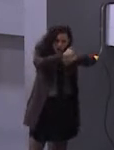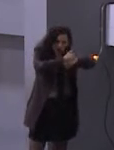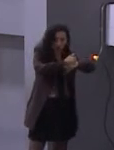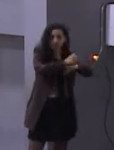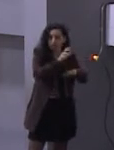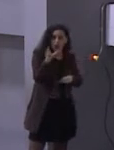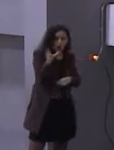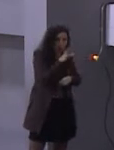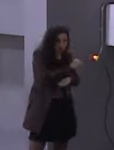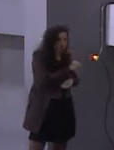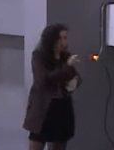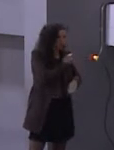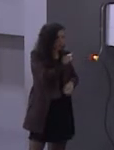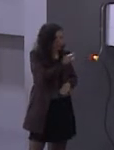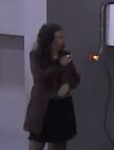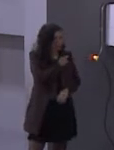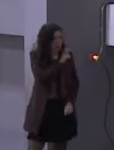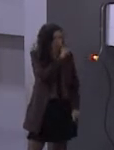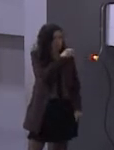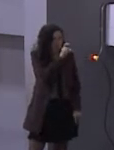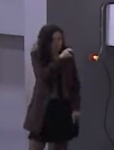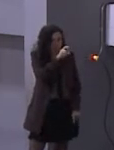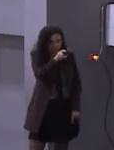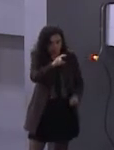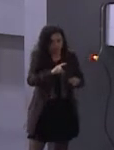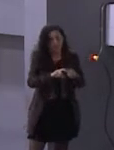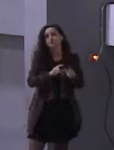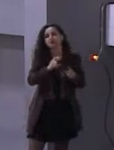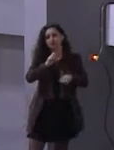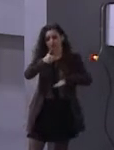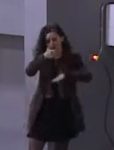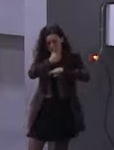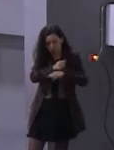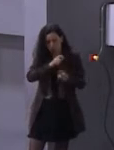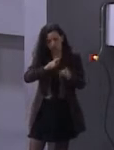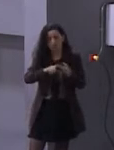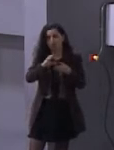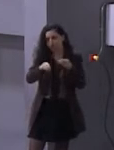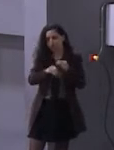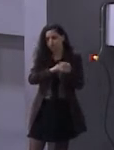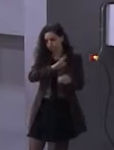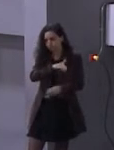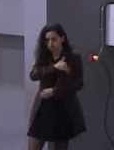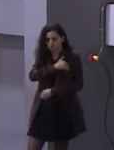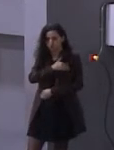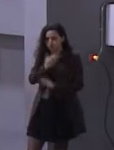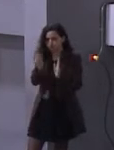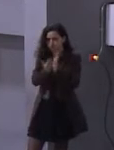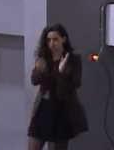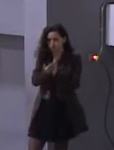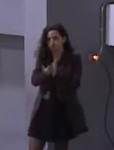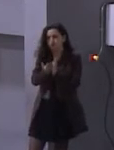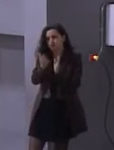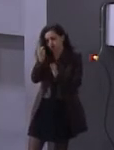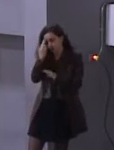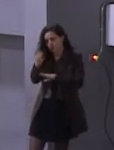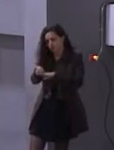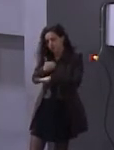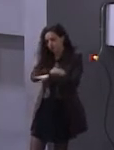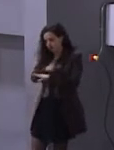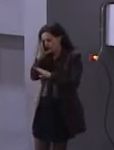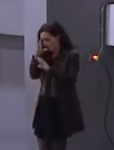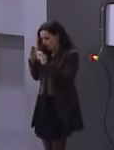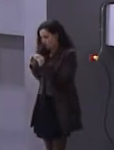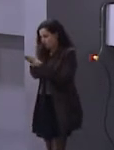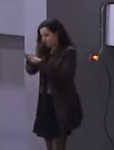universidades, digamos, y el Ministerio de Educación, teniendo en cuenta, por supuesto, también lo que se ha planteado en la Mesa Nacional de Diálogo,